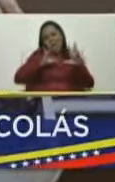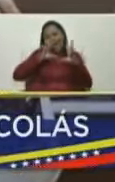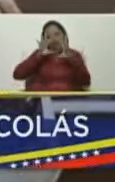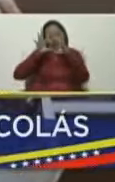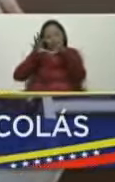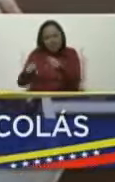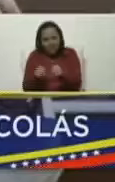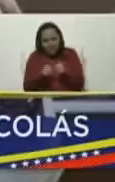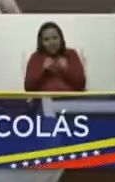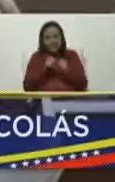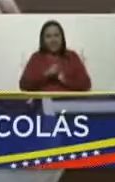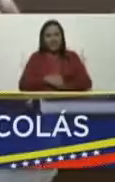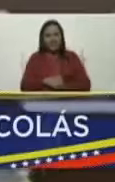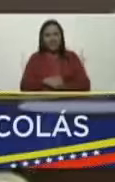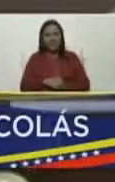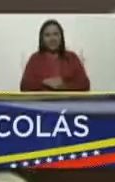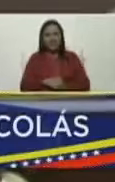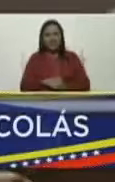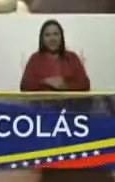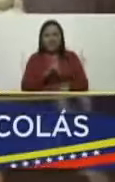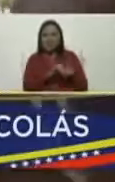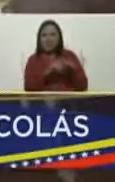devora, Silita.